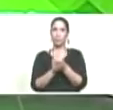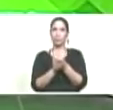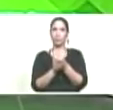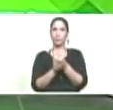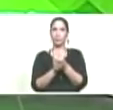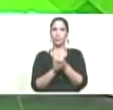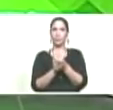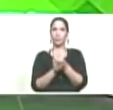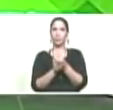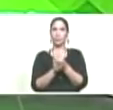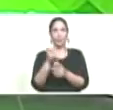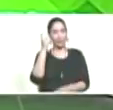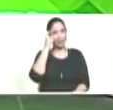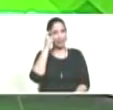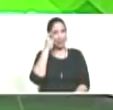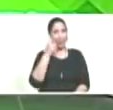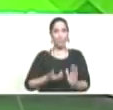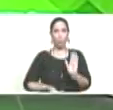es una fecha clave.